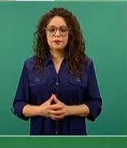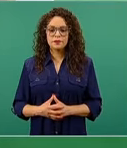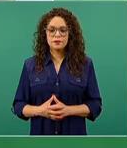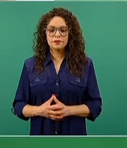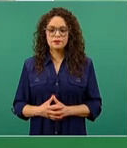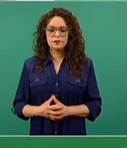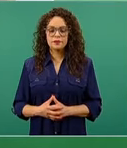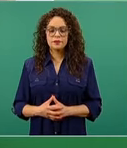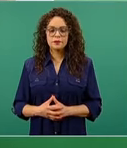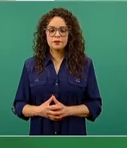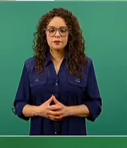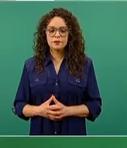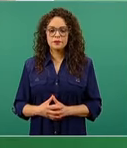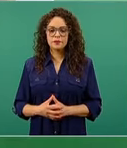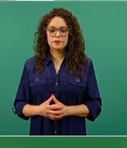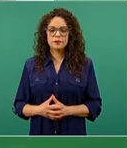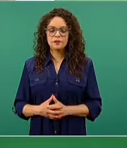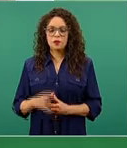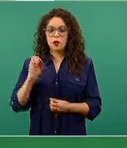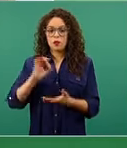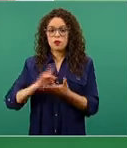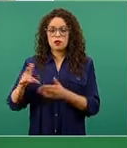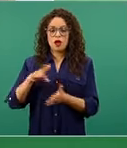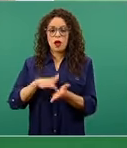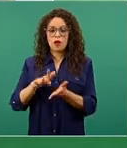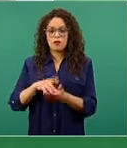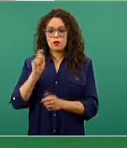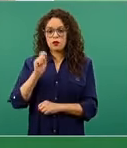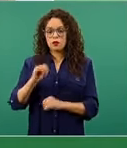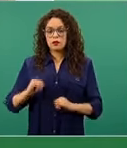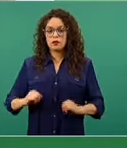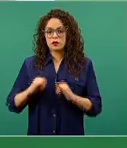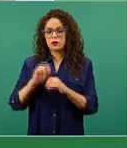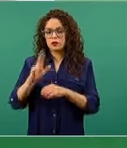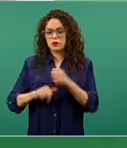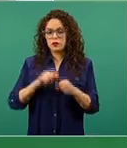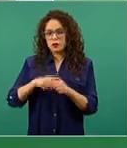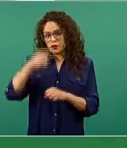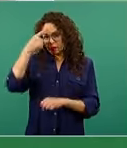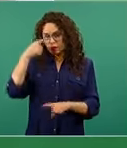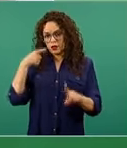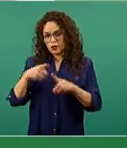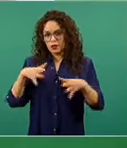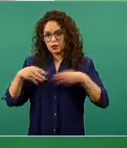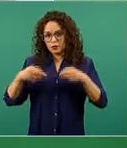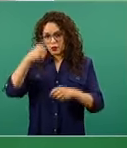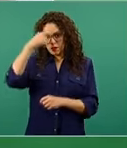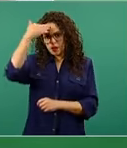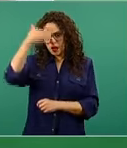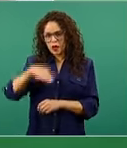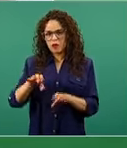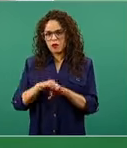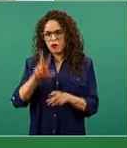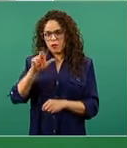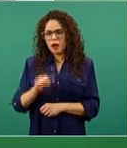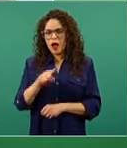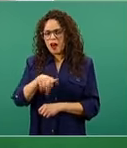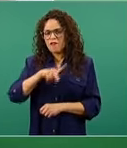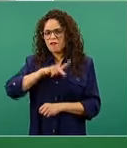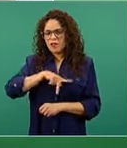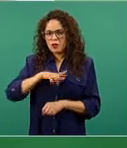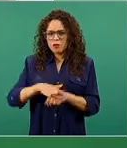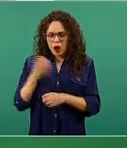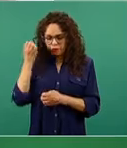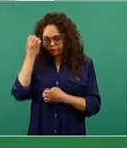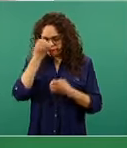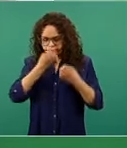Hemos tenido también ya el reporte, gracias al apoyo que nos da el Instituto Nacional de Referencia Epidemiológica para hacer la secuenciación del virus, al analizar